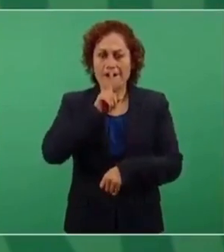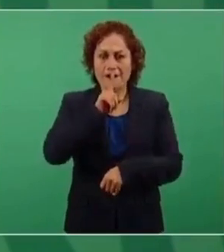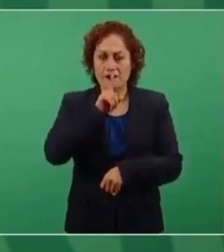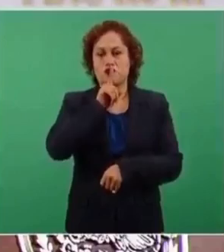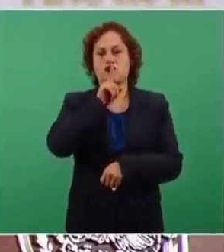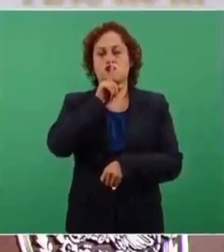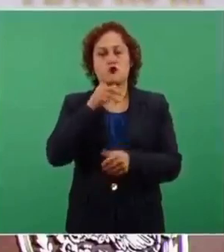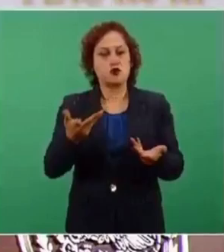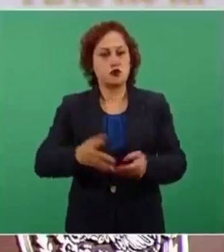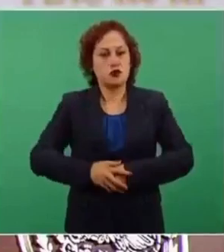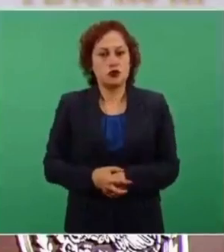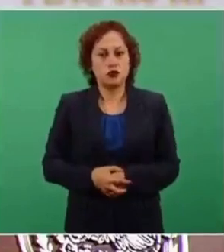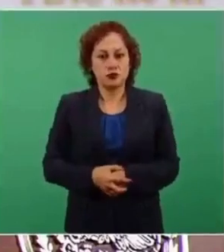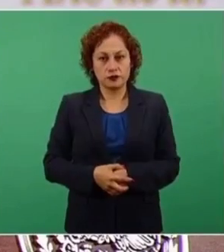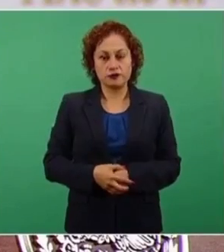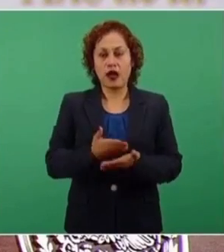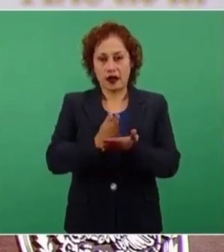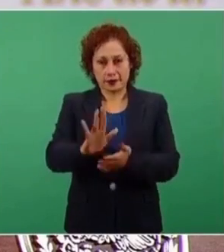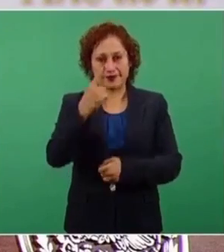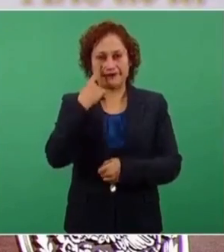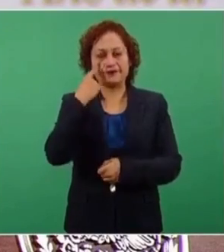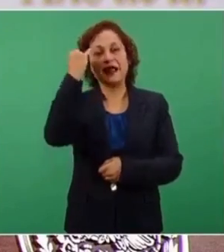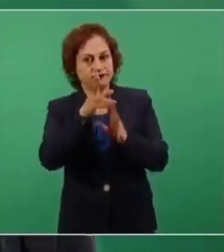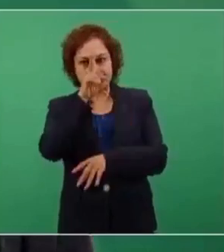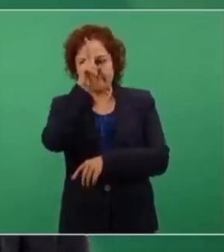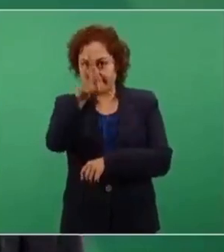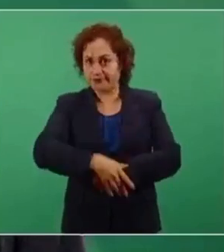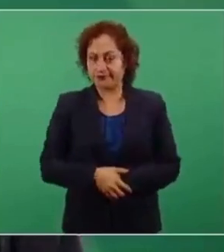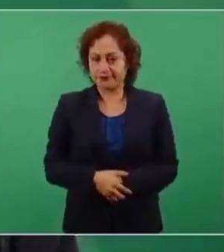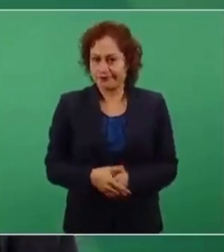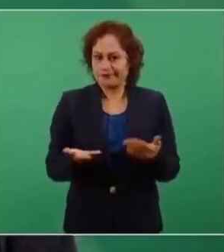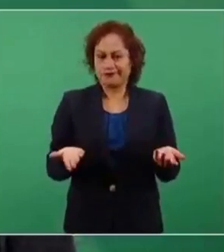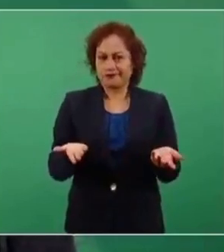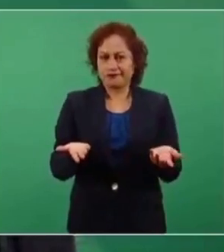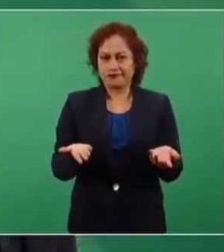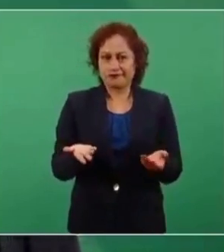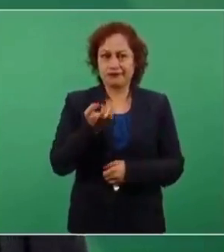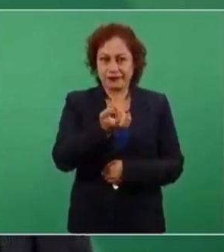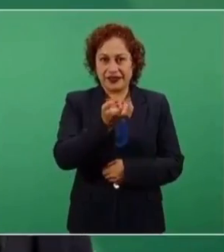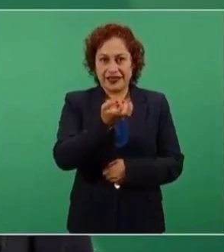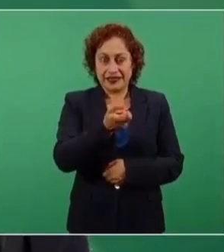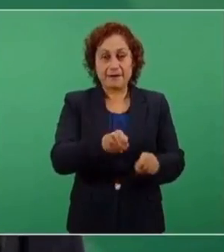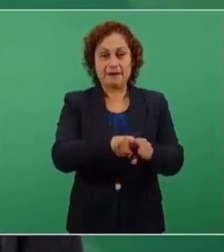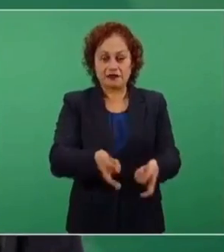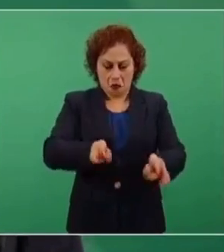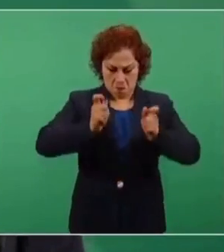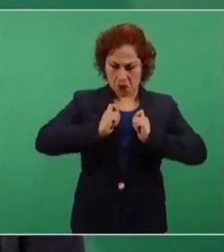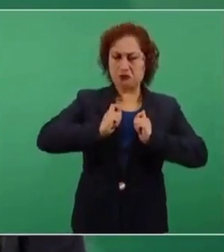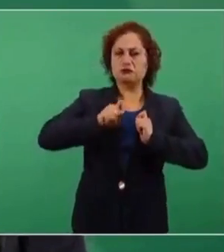Además, repito, el machismo es violencia. No se puede enfrentar el machismo con la violencia.